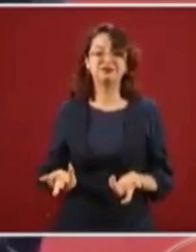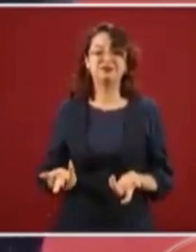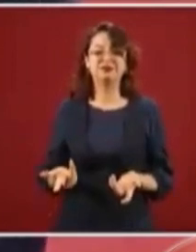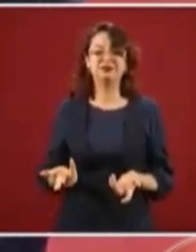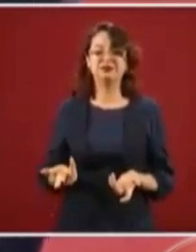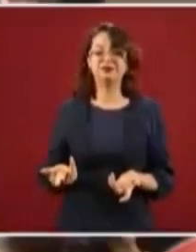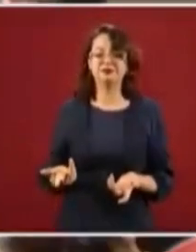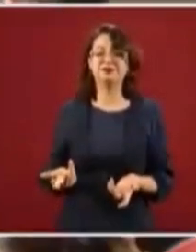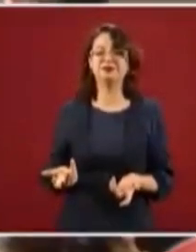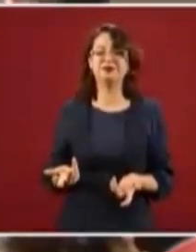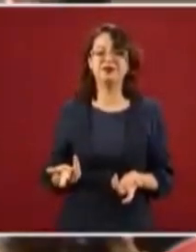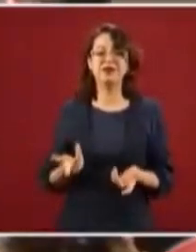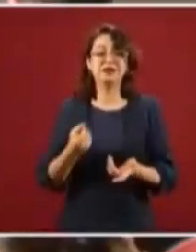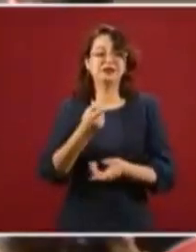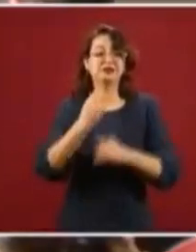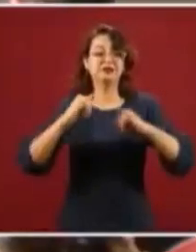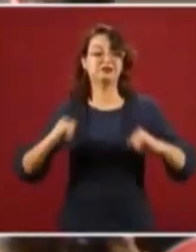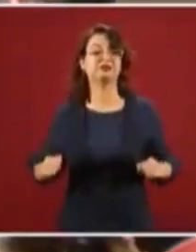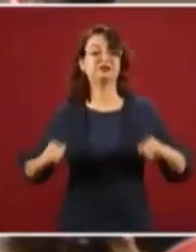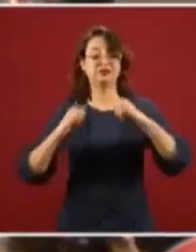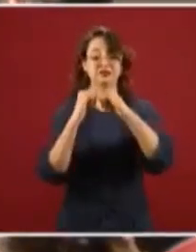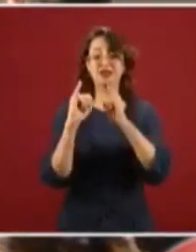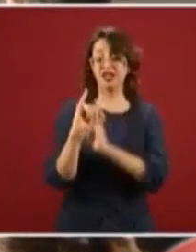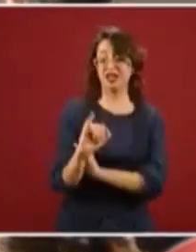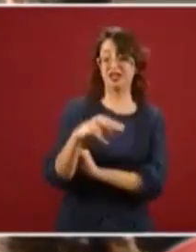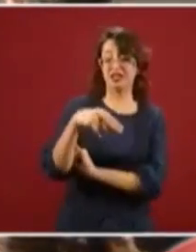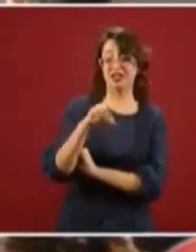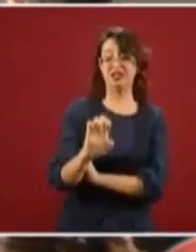pues se hizo de la vista gorda